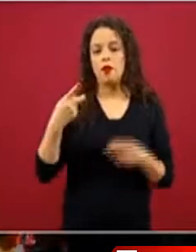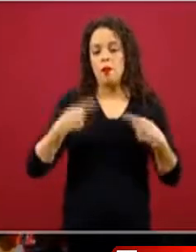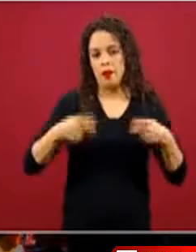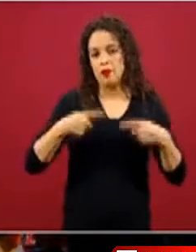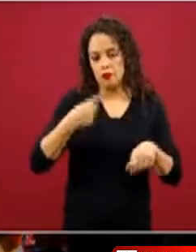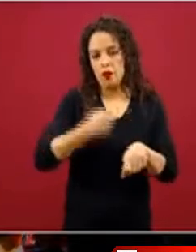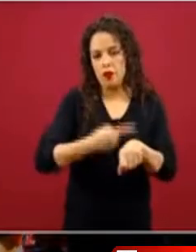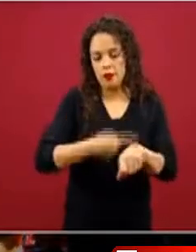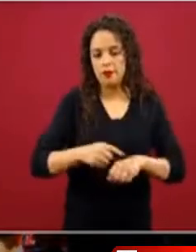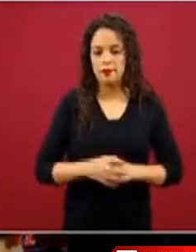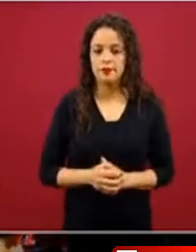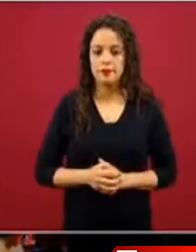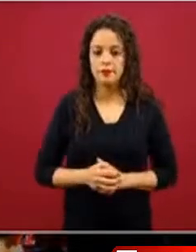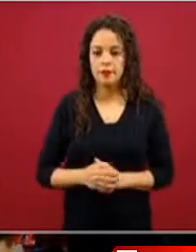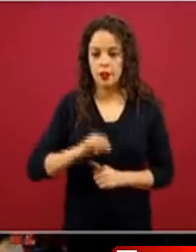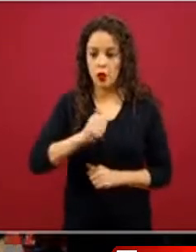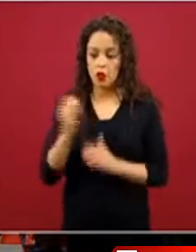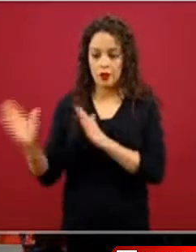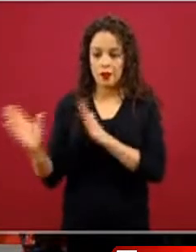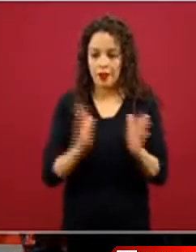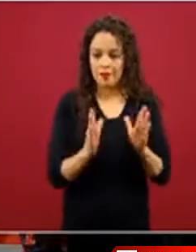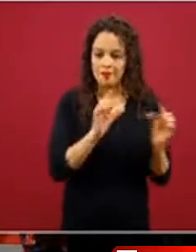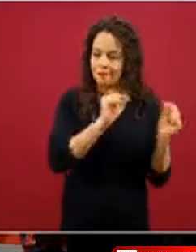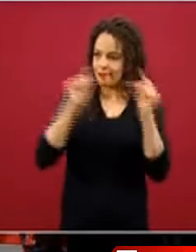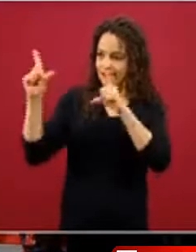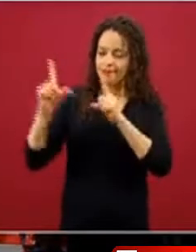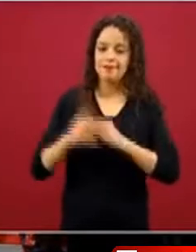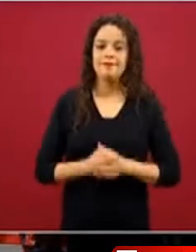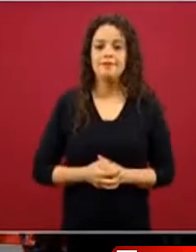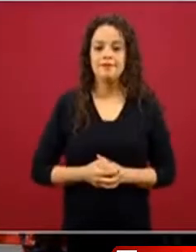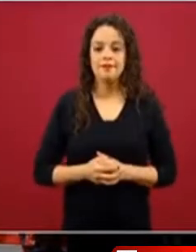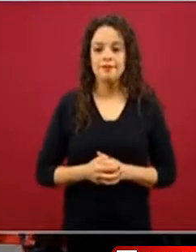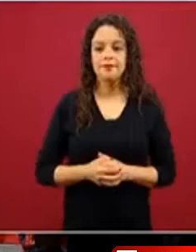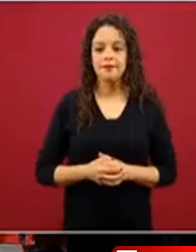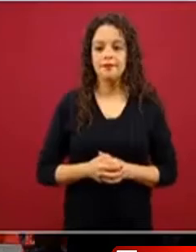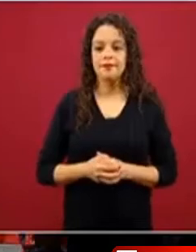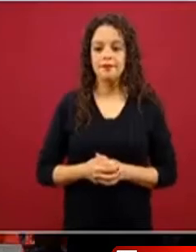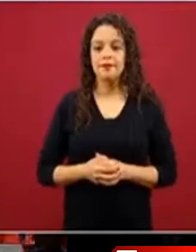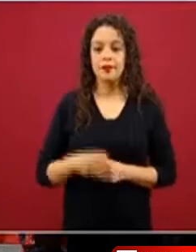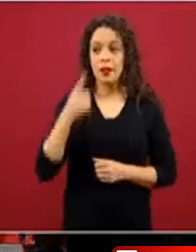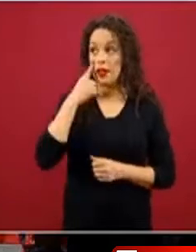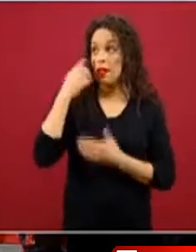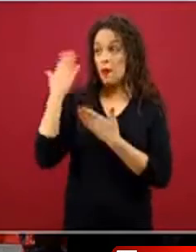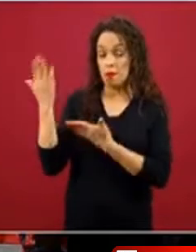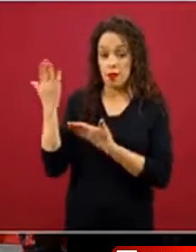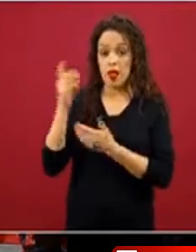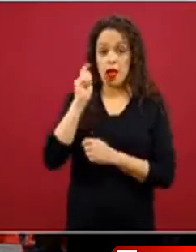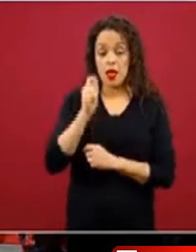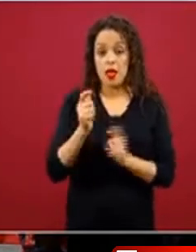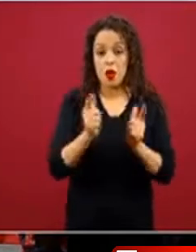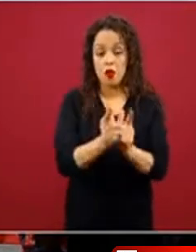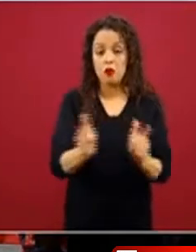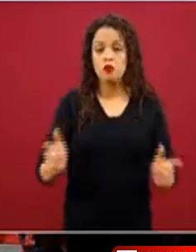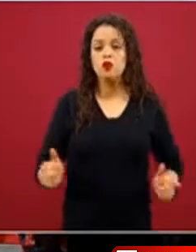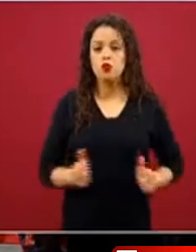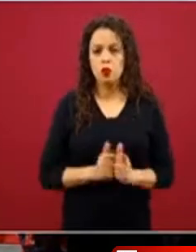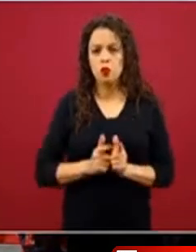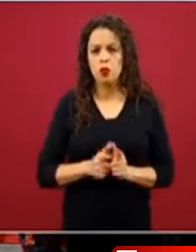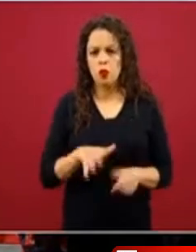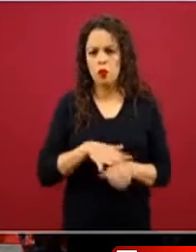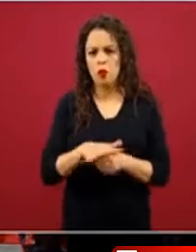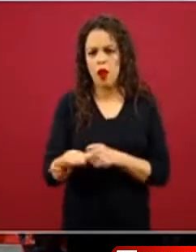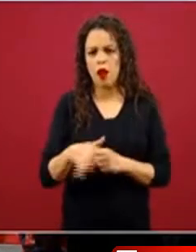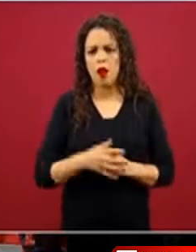5.441 casos. Veamos la siguiente diapositiva. Bueno, vamos a pasar ya entonces al grupo que